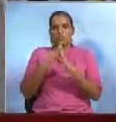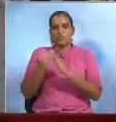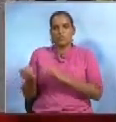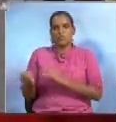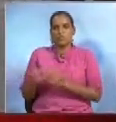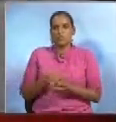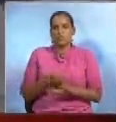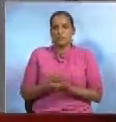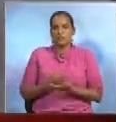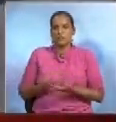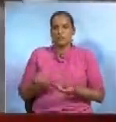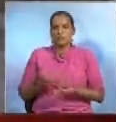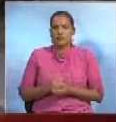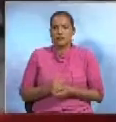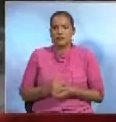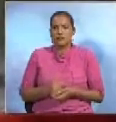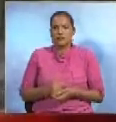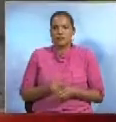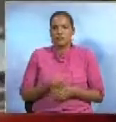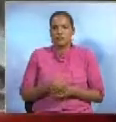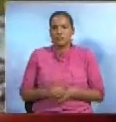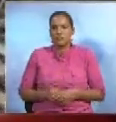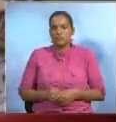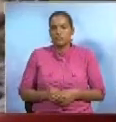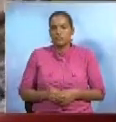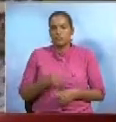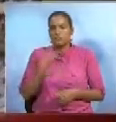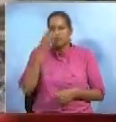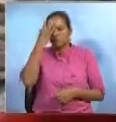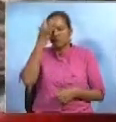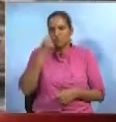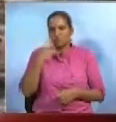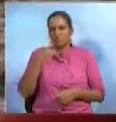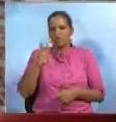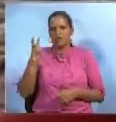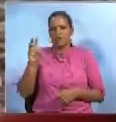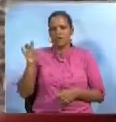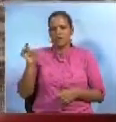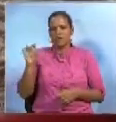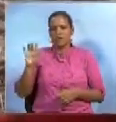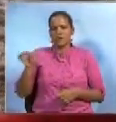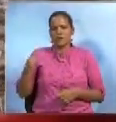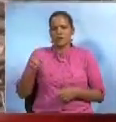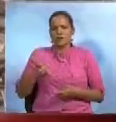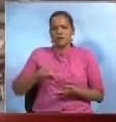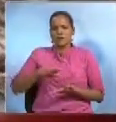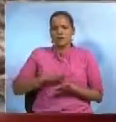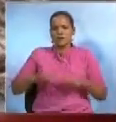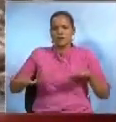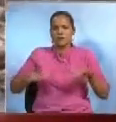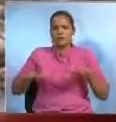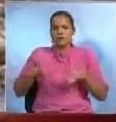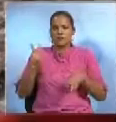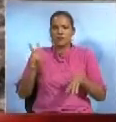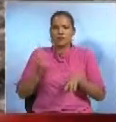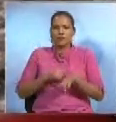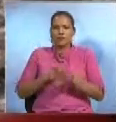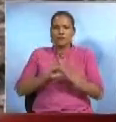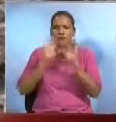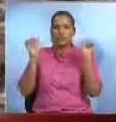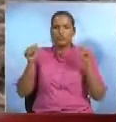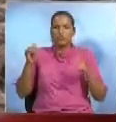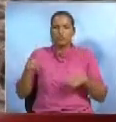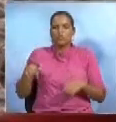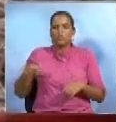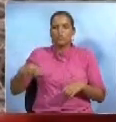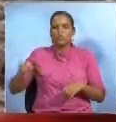pequeños palos, pedazos de bloques y hojas de zinc a causa del sismo de 6.8 grados de las 2:57 de la madrugada